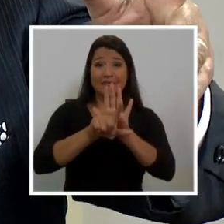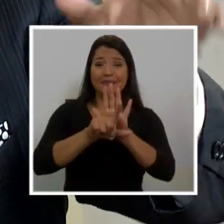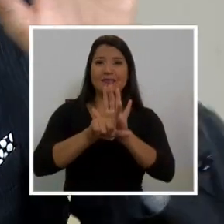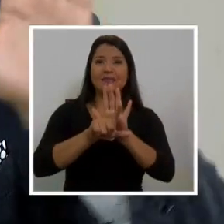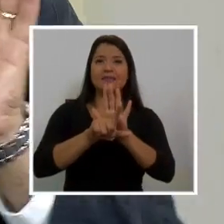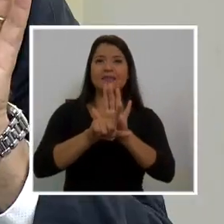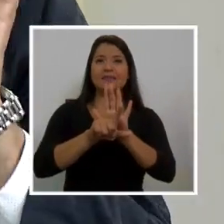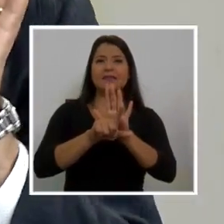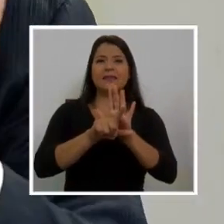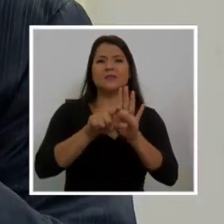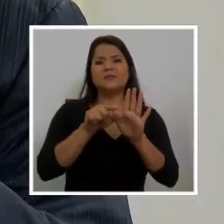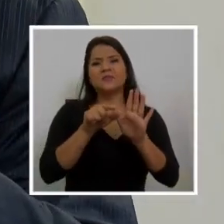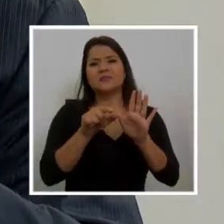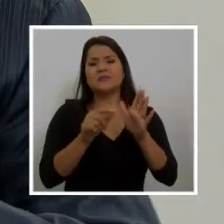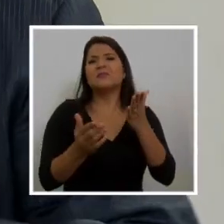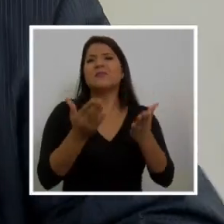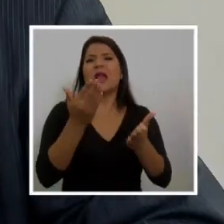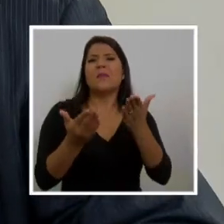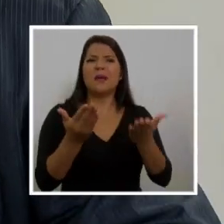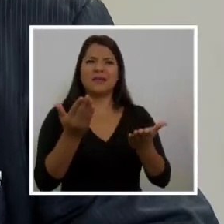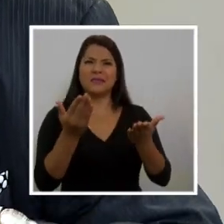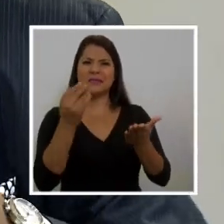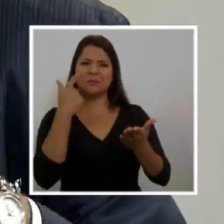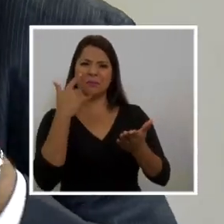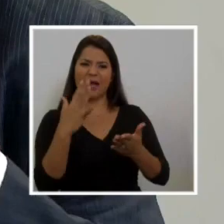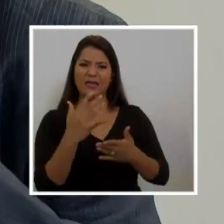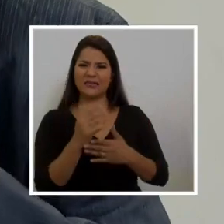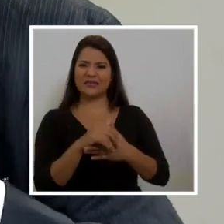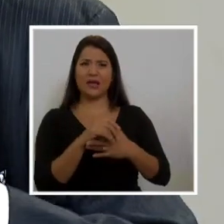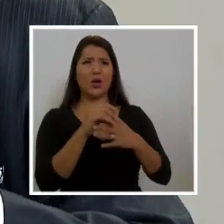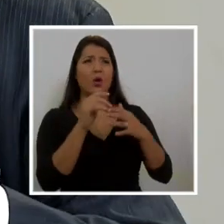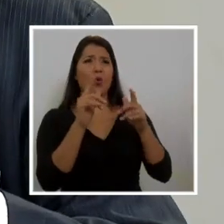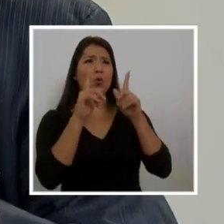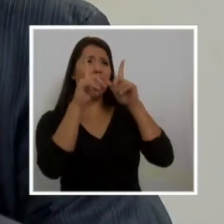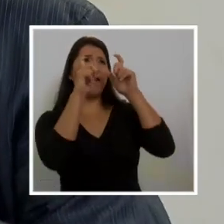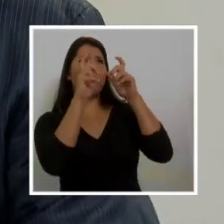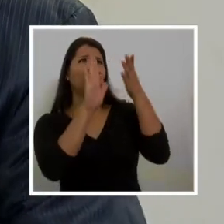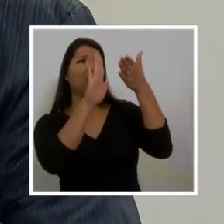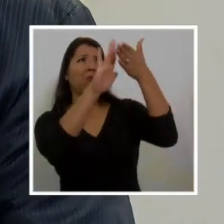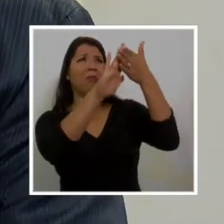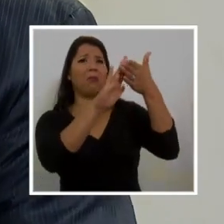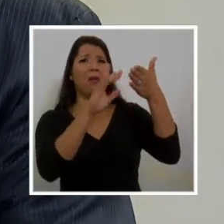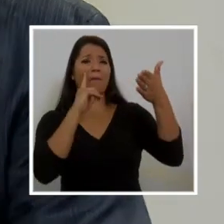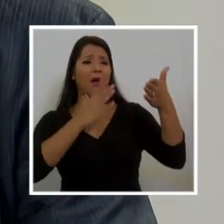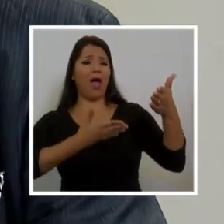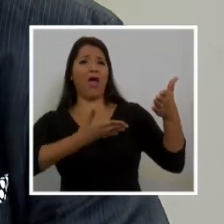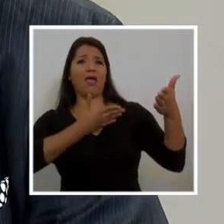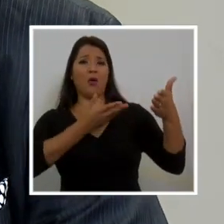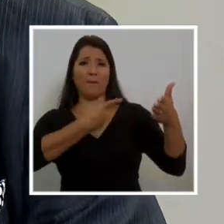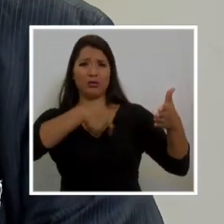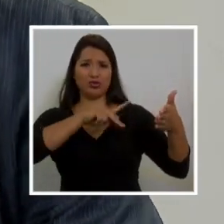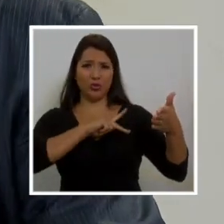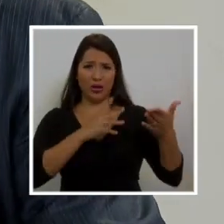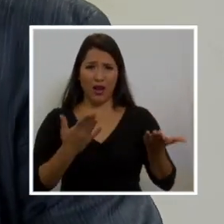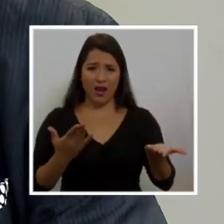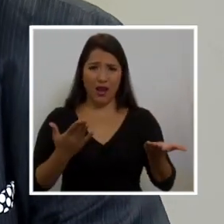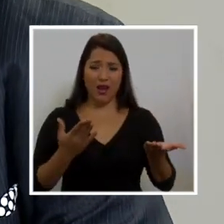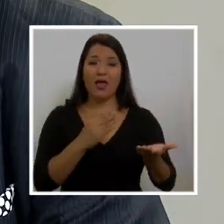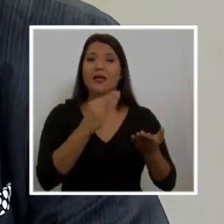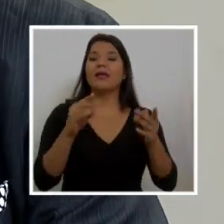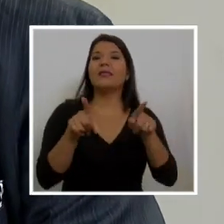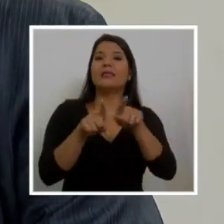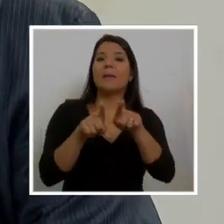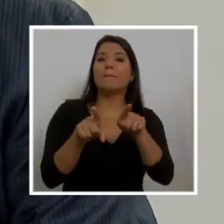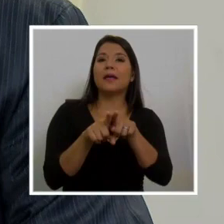salita adjunta, pues una fotito pequeña, pero hay que dar una foto para el ego personal. El ego. Y también algunos